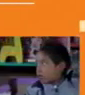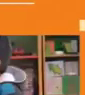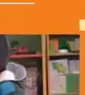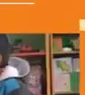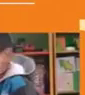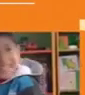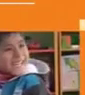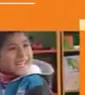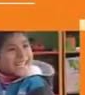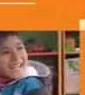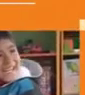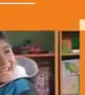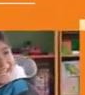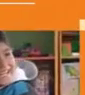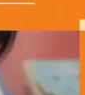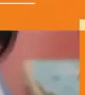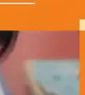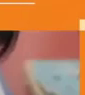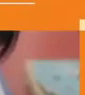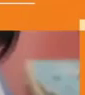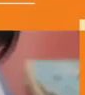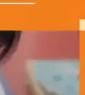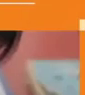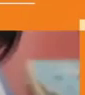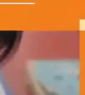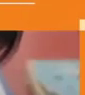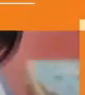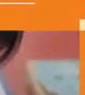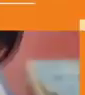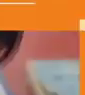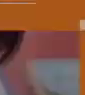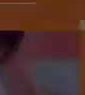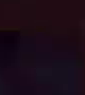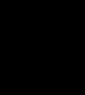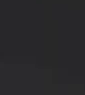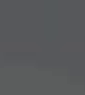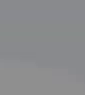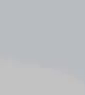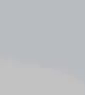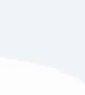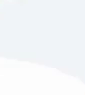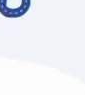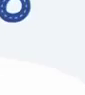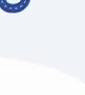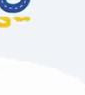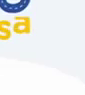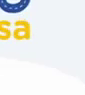viendo Aprendo en Casa, secundaria.